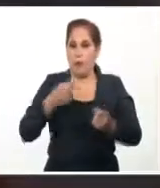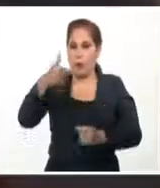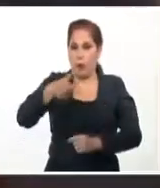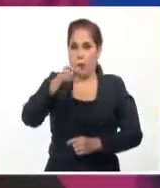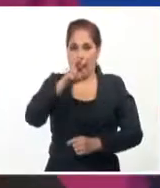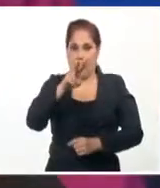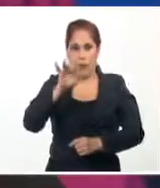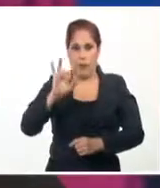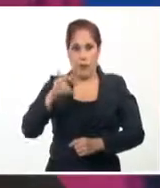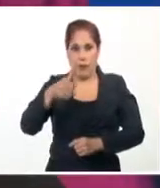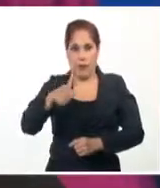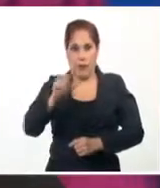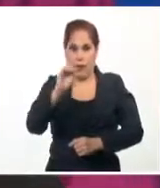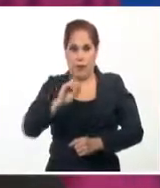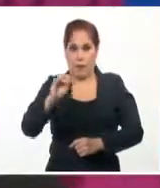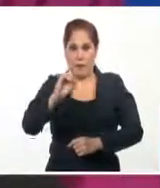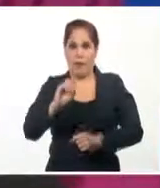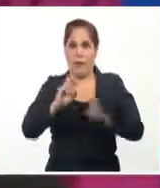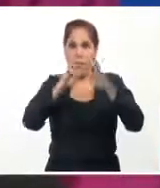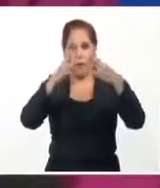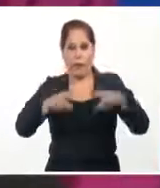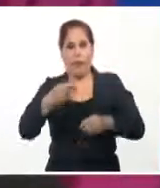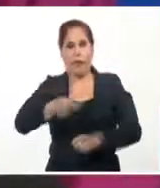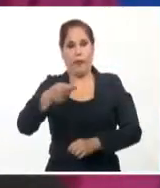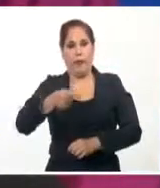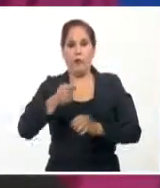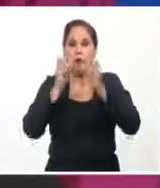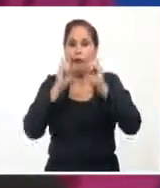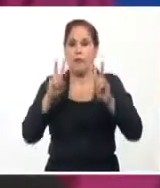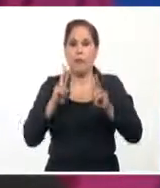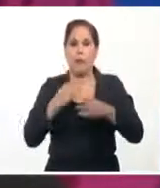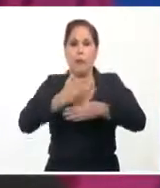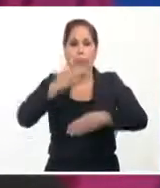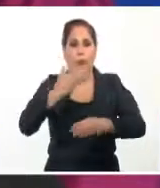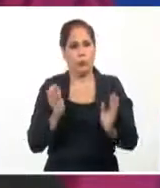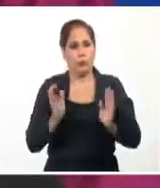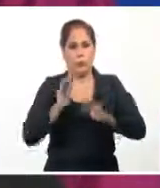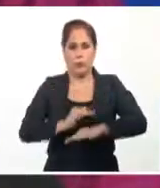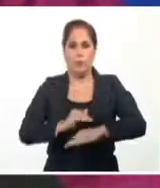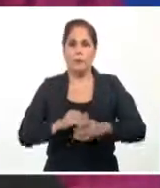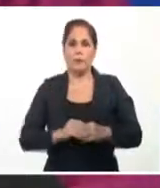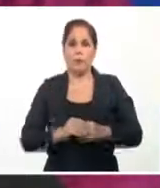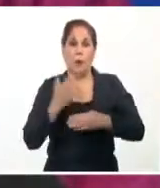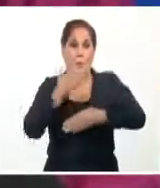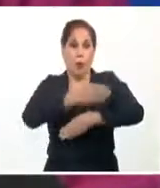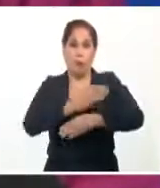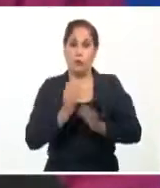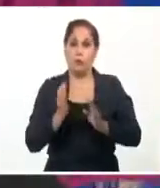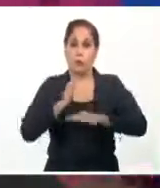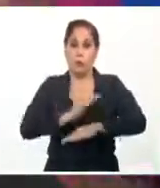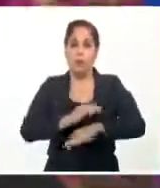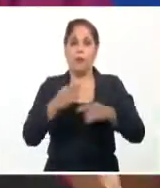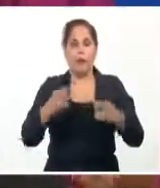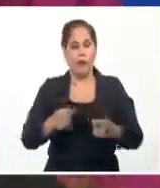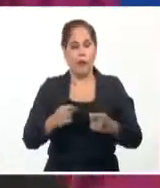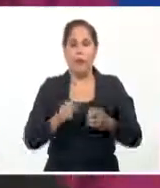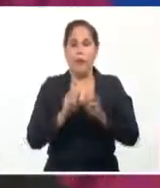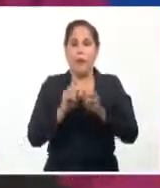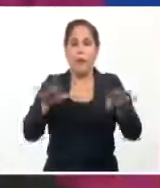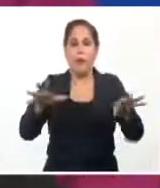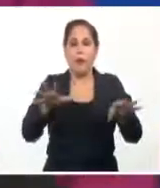de la mañana, foro virtual, el derecho a vivir sin bloqueo, para hacer